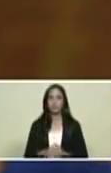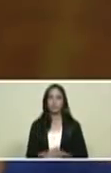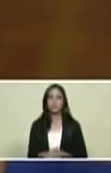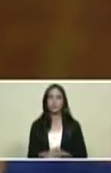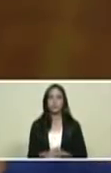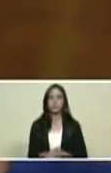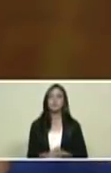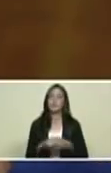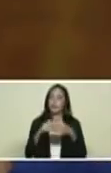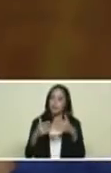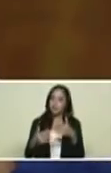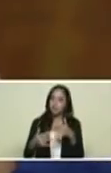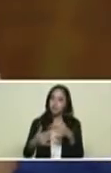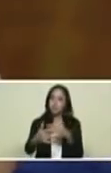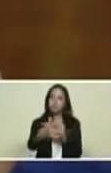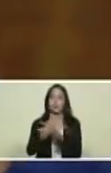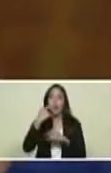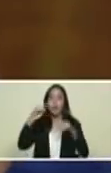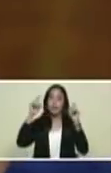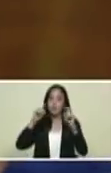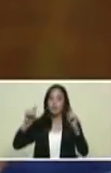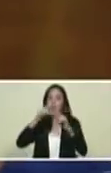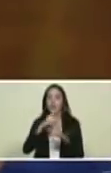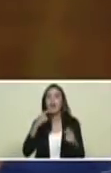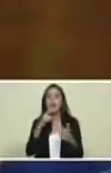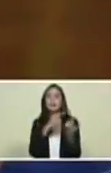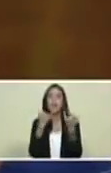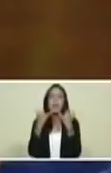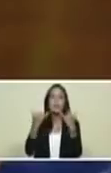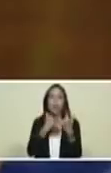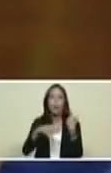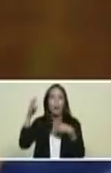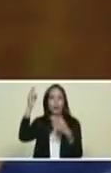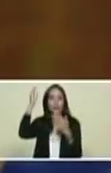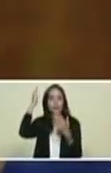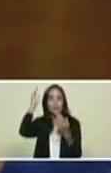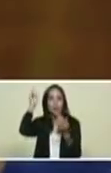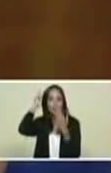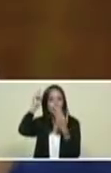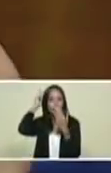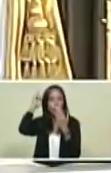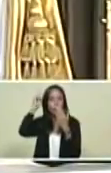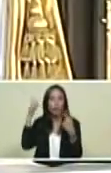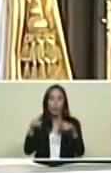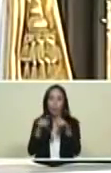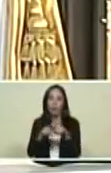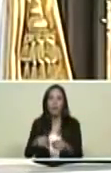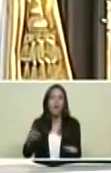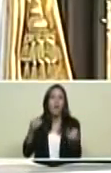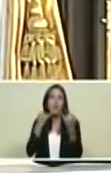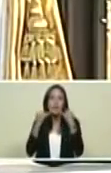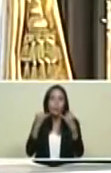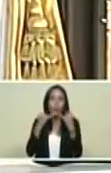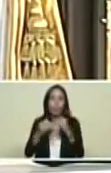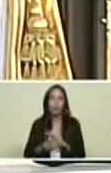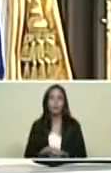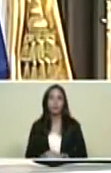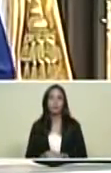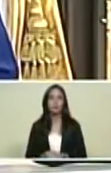Y así por el estilo se le enseña en la lengua original de los pueblos Guayú, Barí,